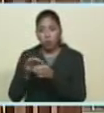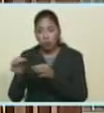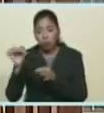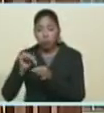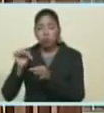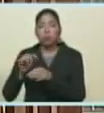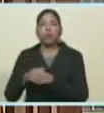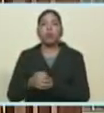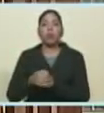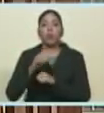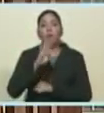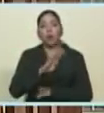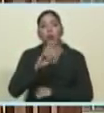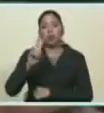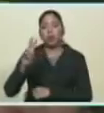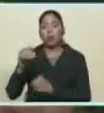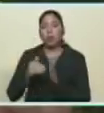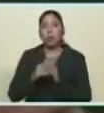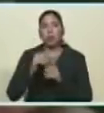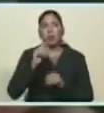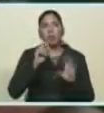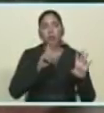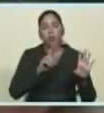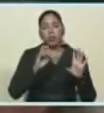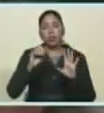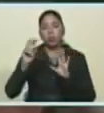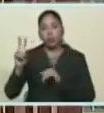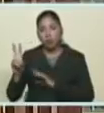42.707 millones de bolívares.